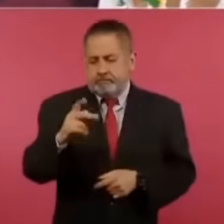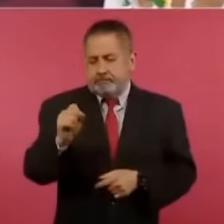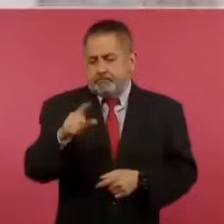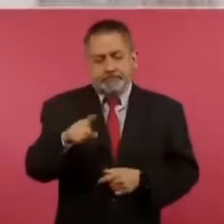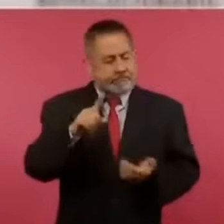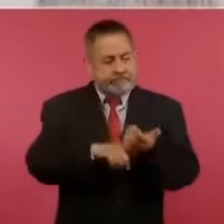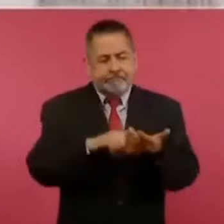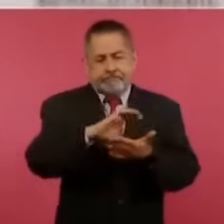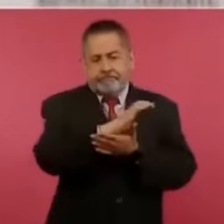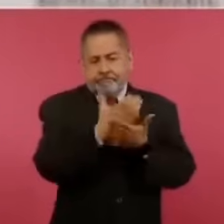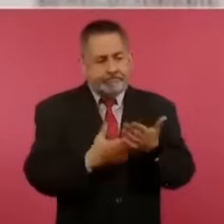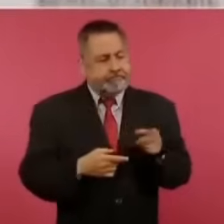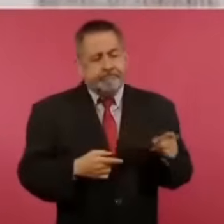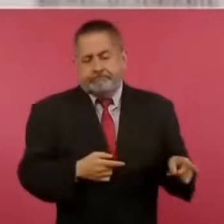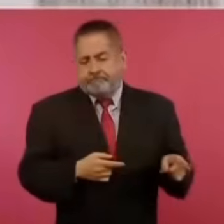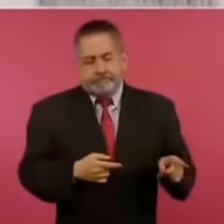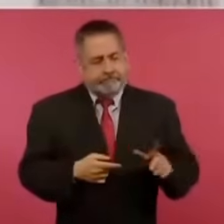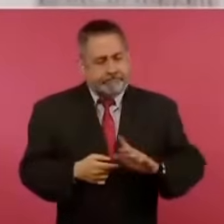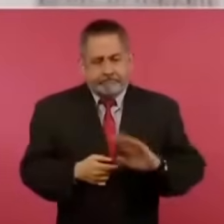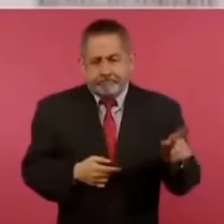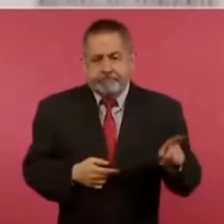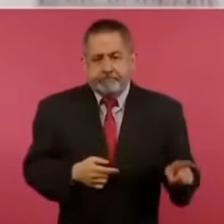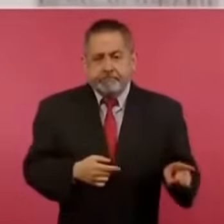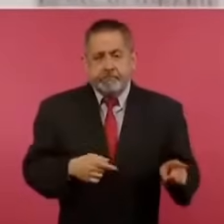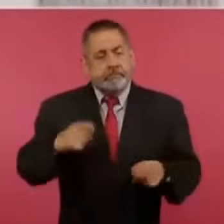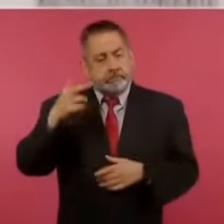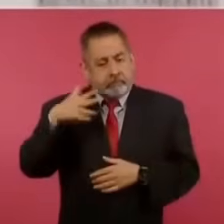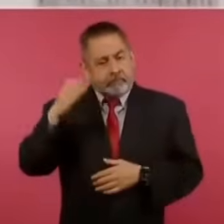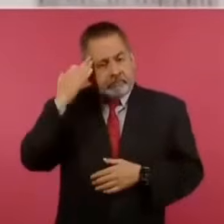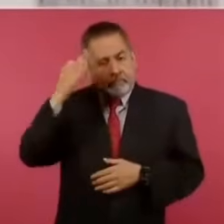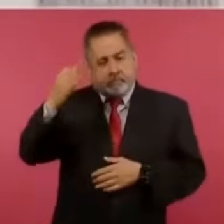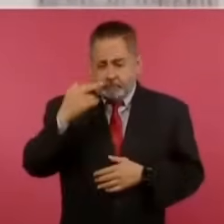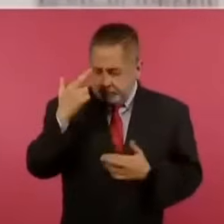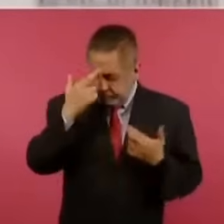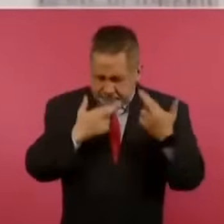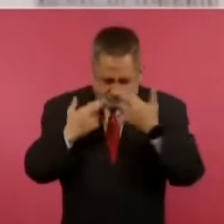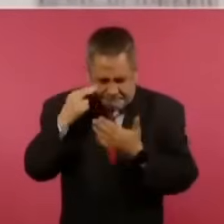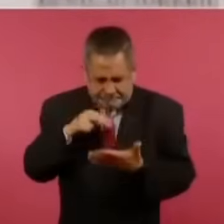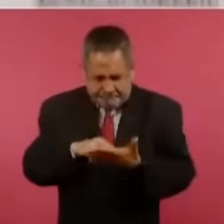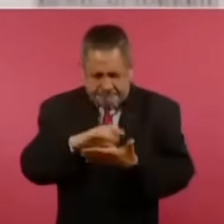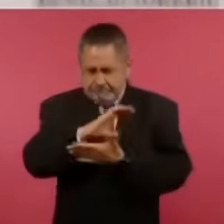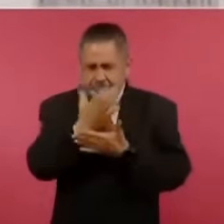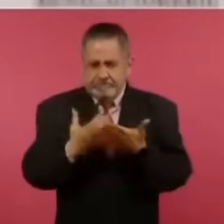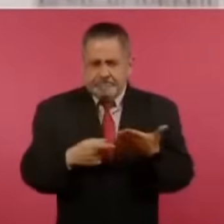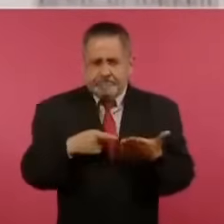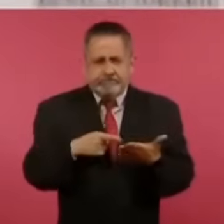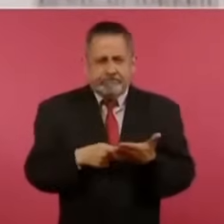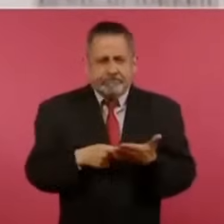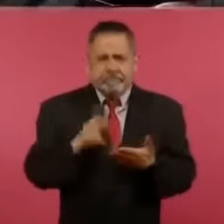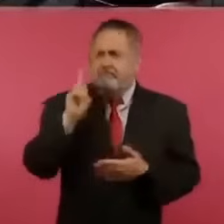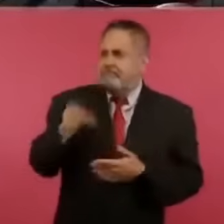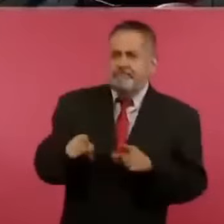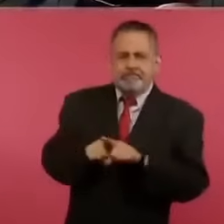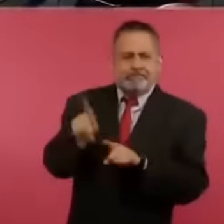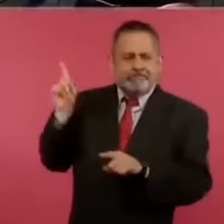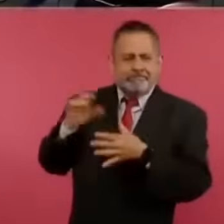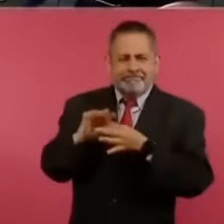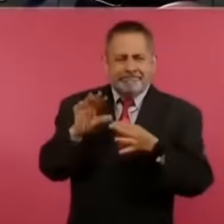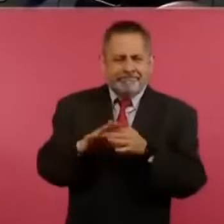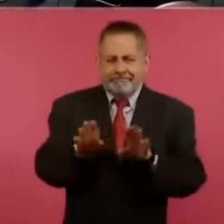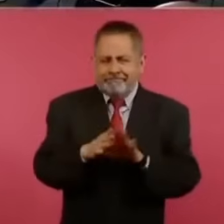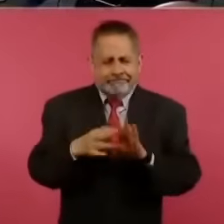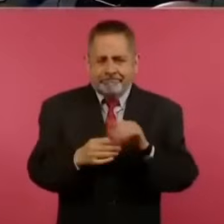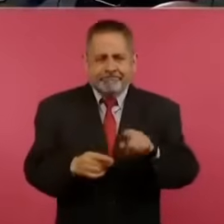contrato con Repsol que en aquel entonces yo me acuerdo que revisamos, que era parecido a estos que describimos hace un